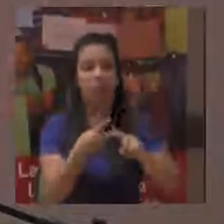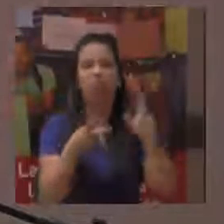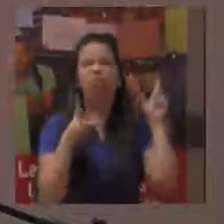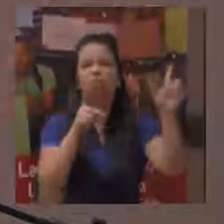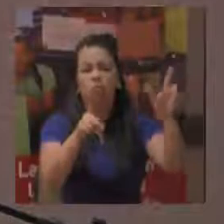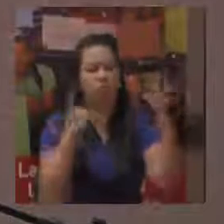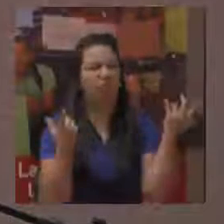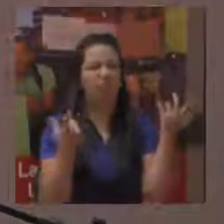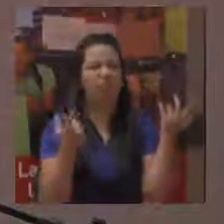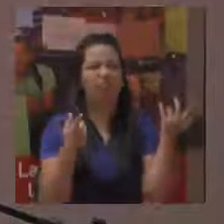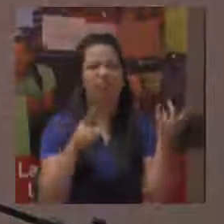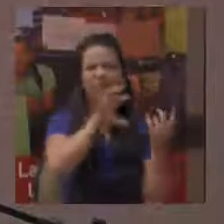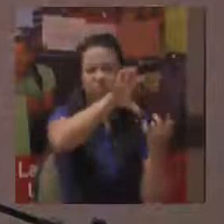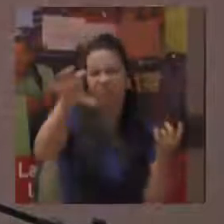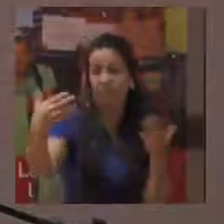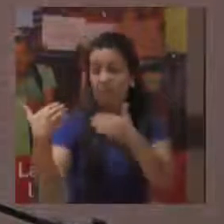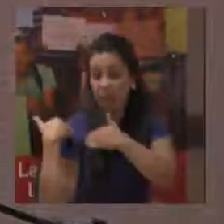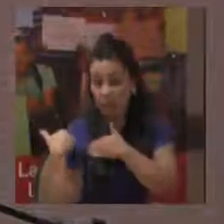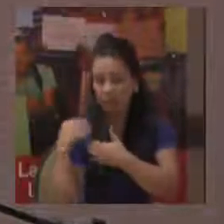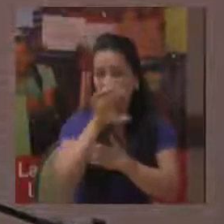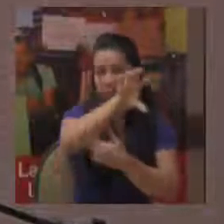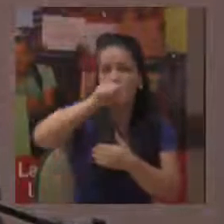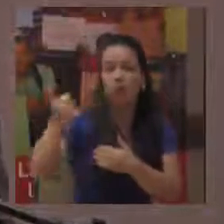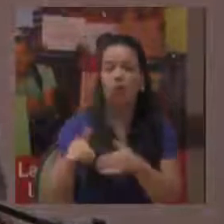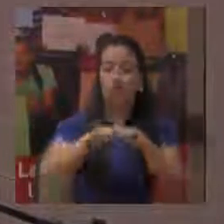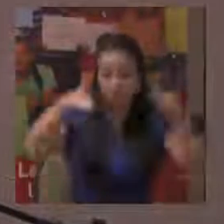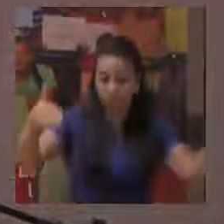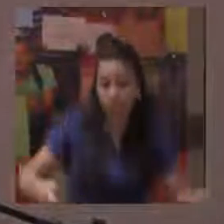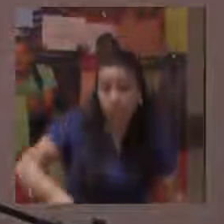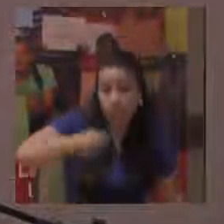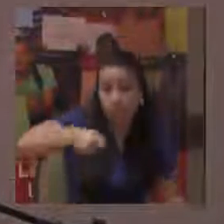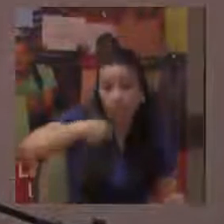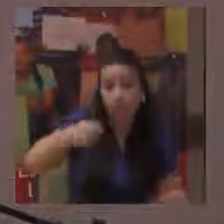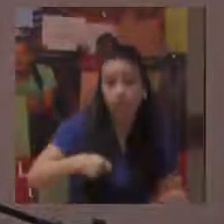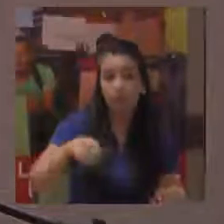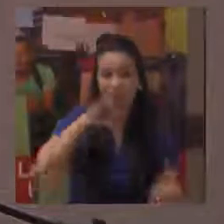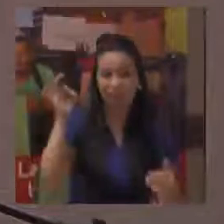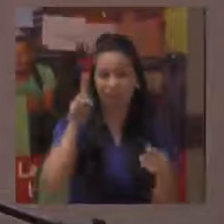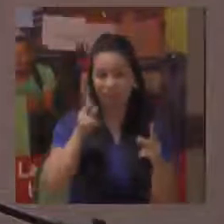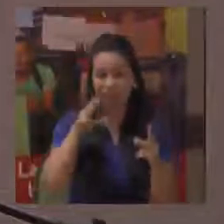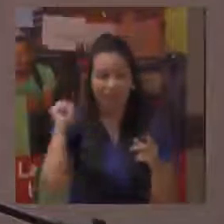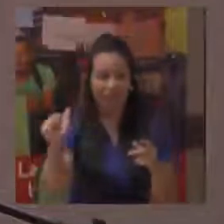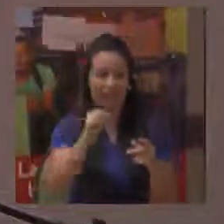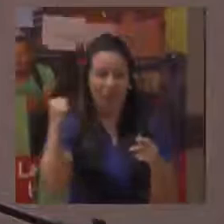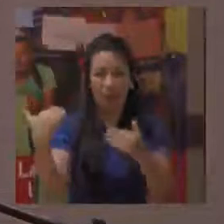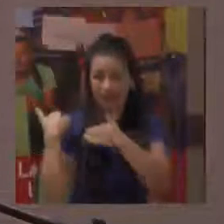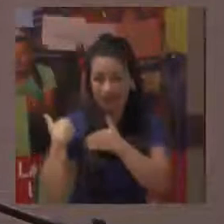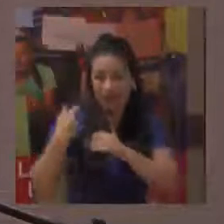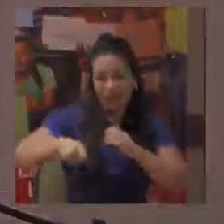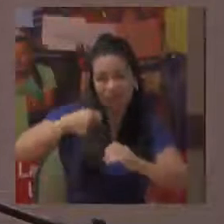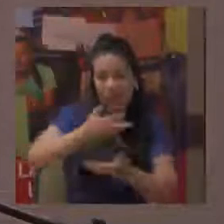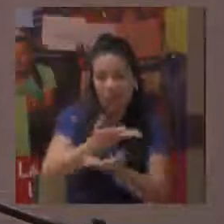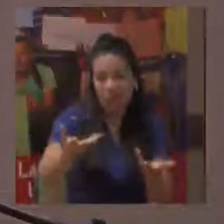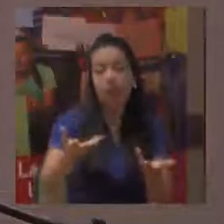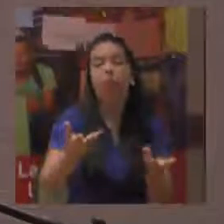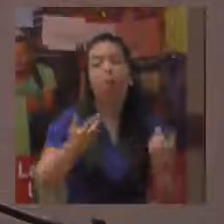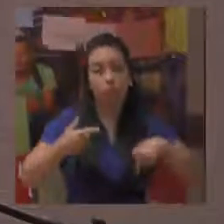embajadas, hicimos desayunos con empresarios, tratamos de acercar a las personas en proceso de reintegración,